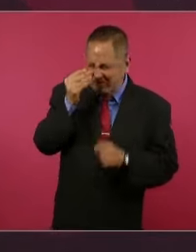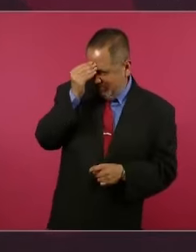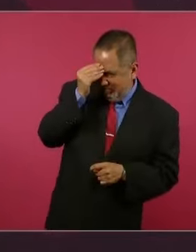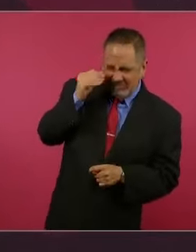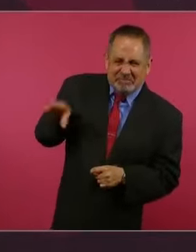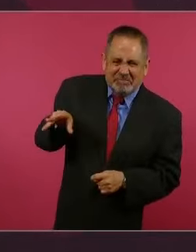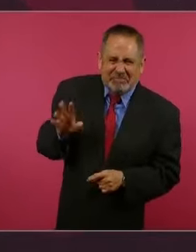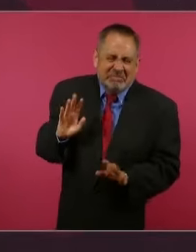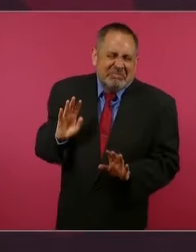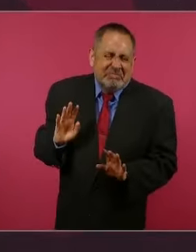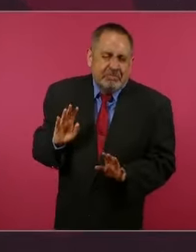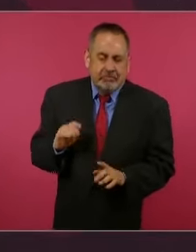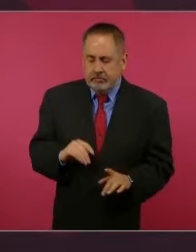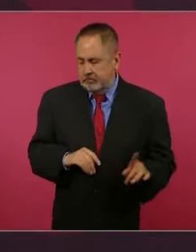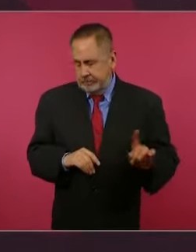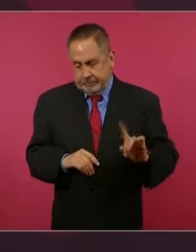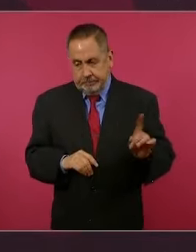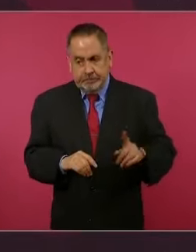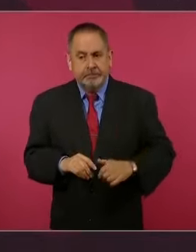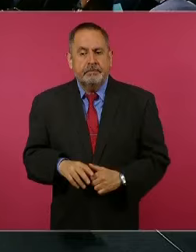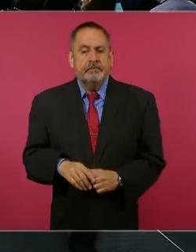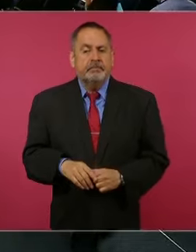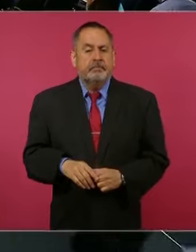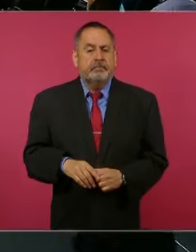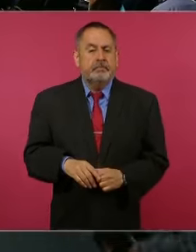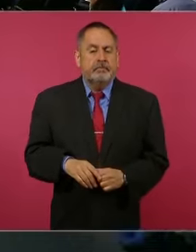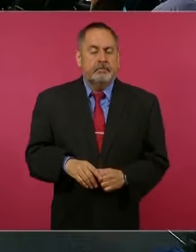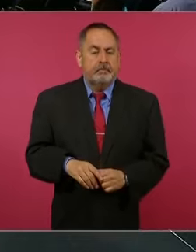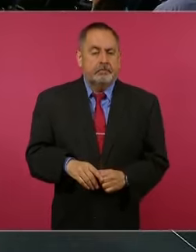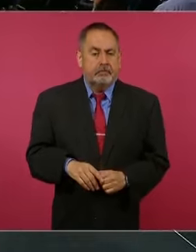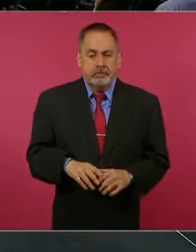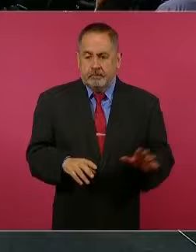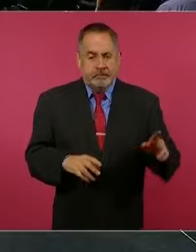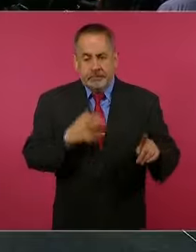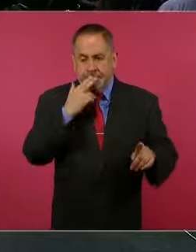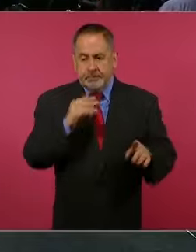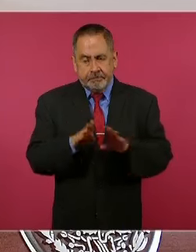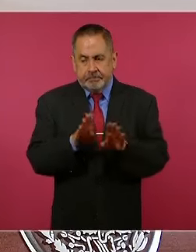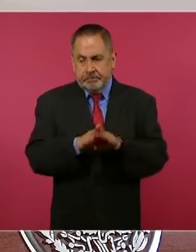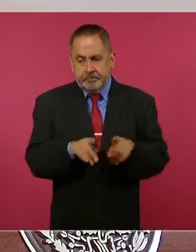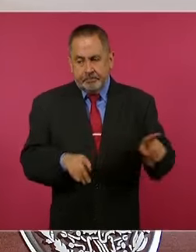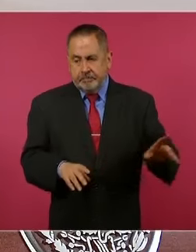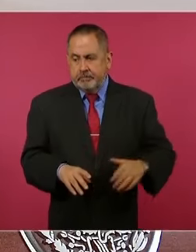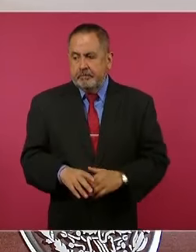es algo que ya no